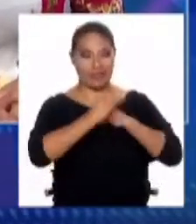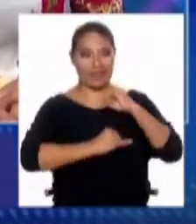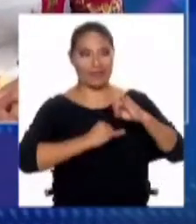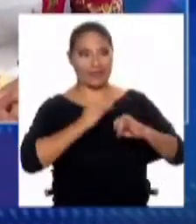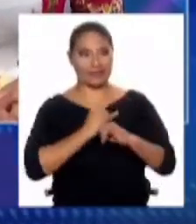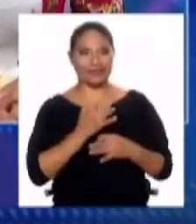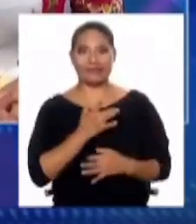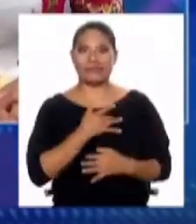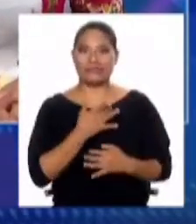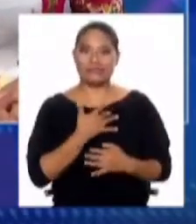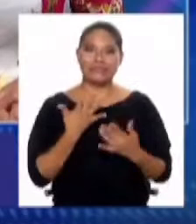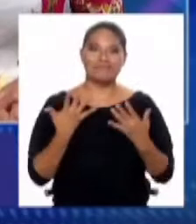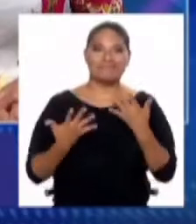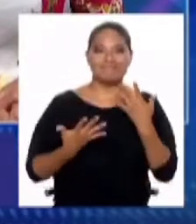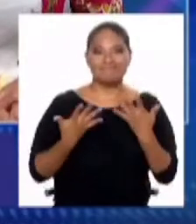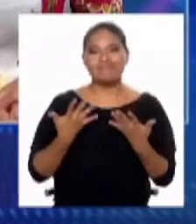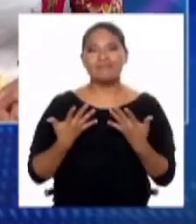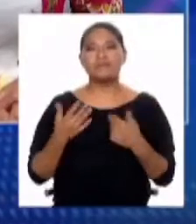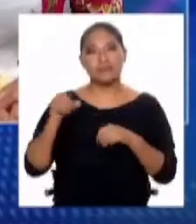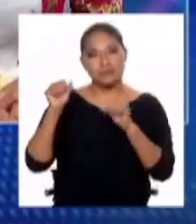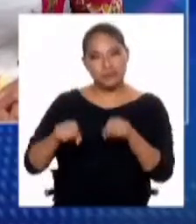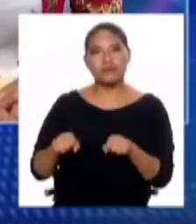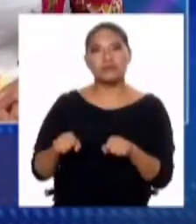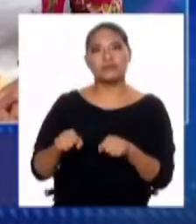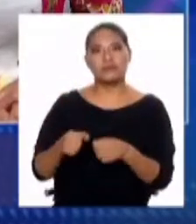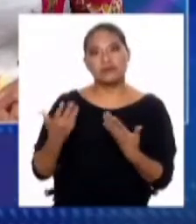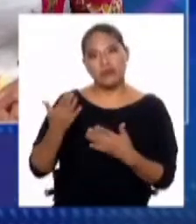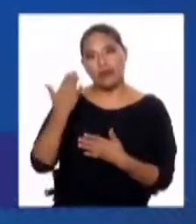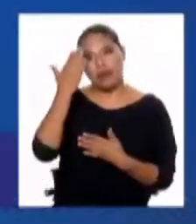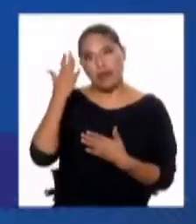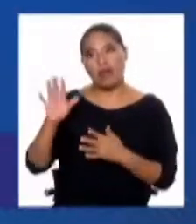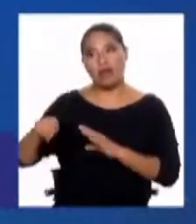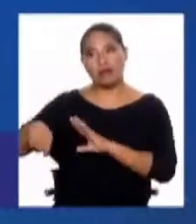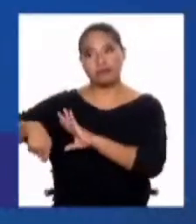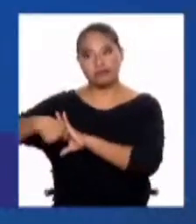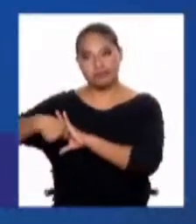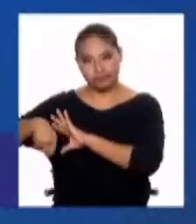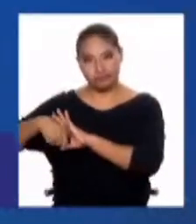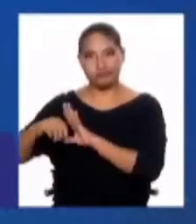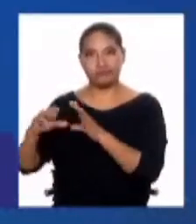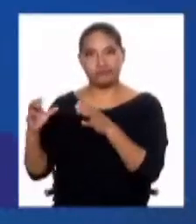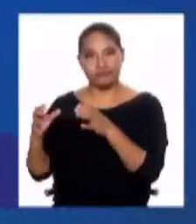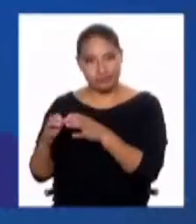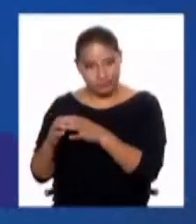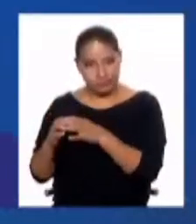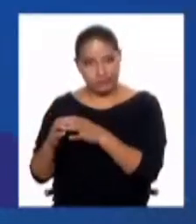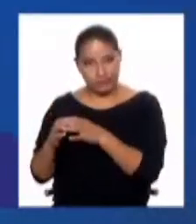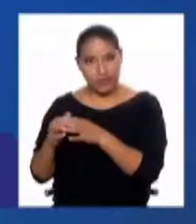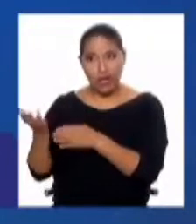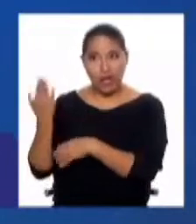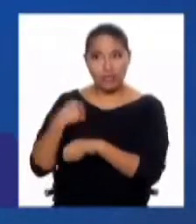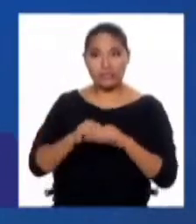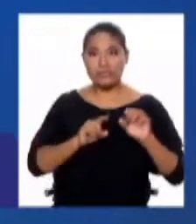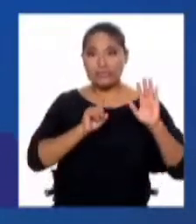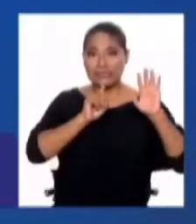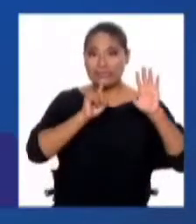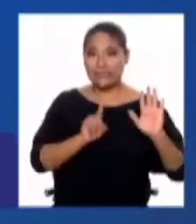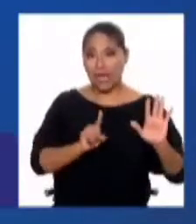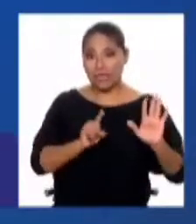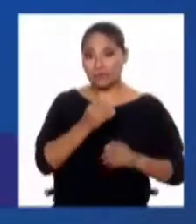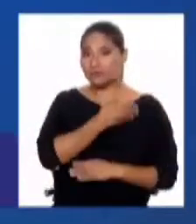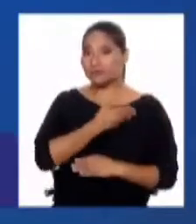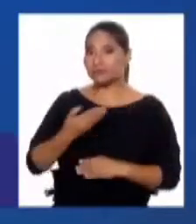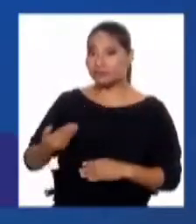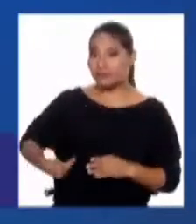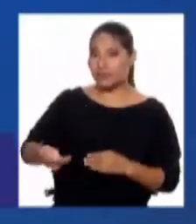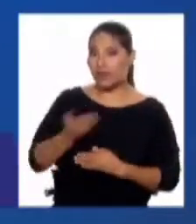visiones encontradas. De un lado, claro, la corrupción de 6 vicepresidentes, ¿no es